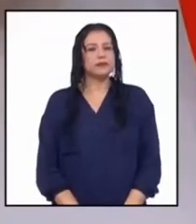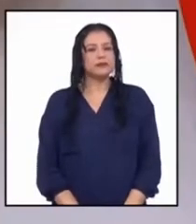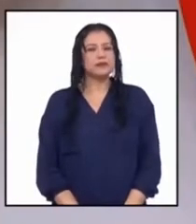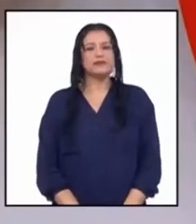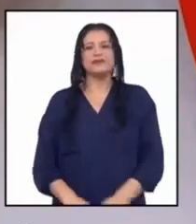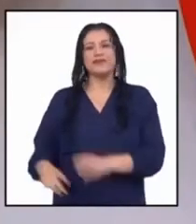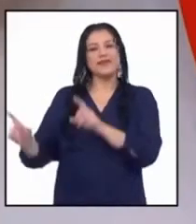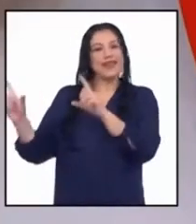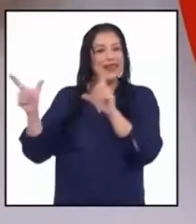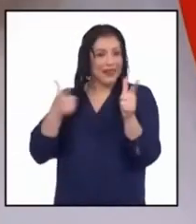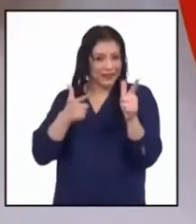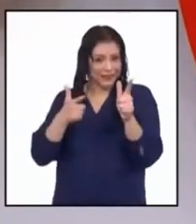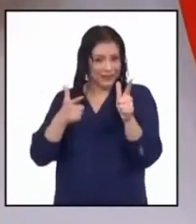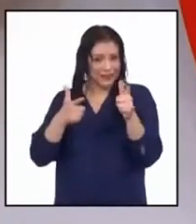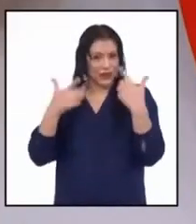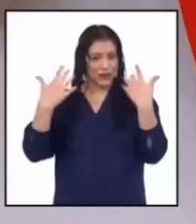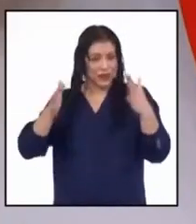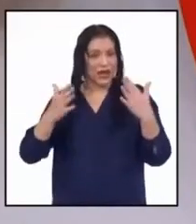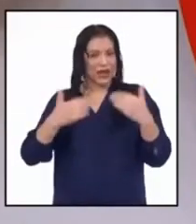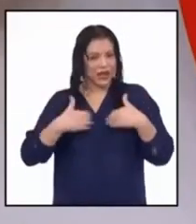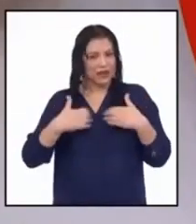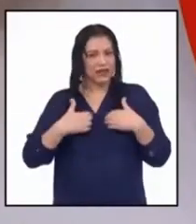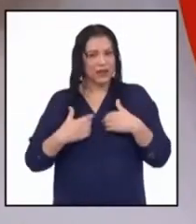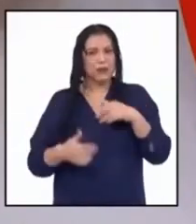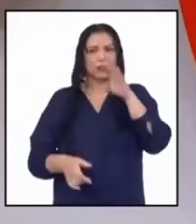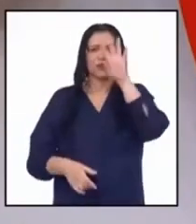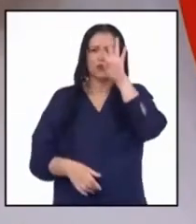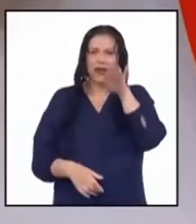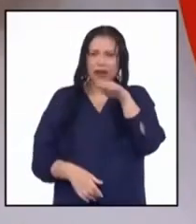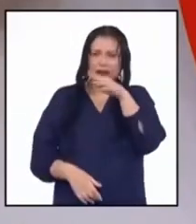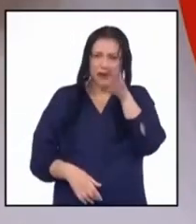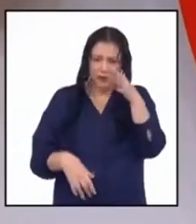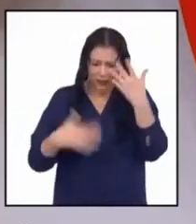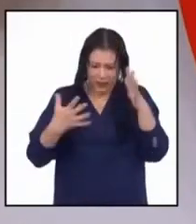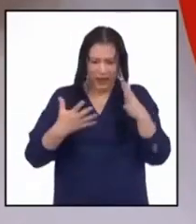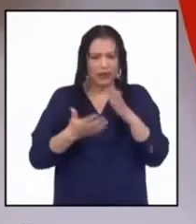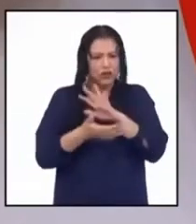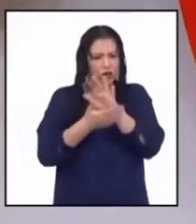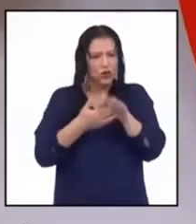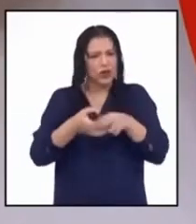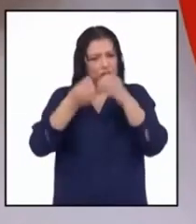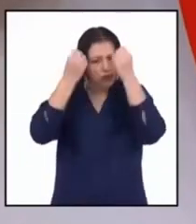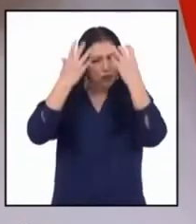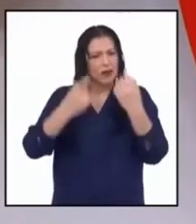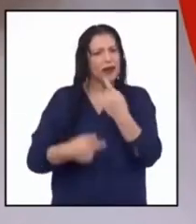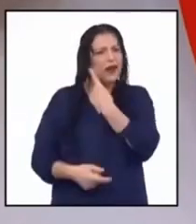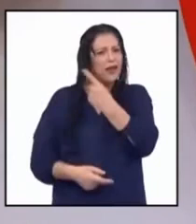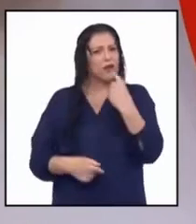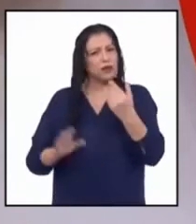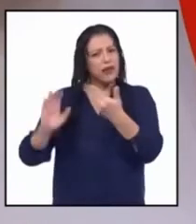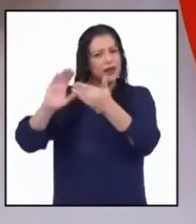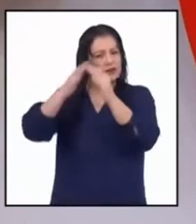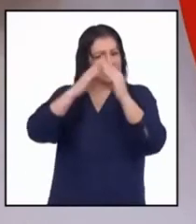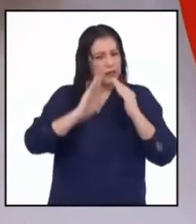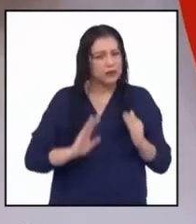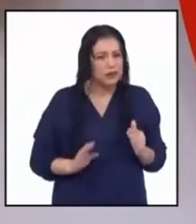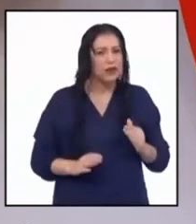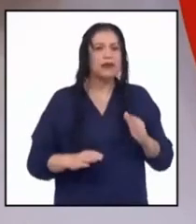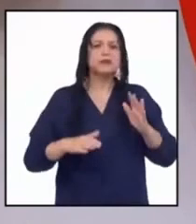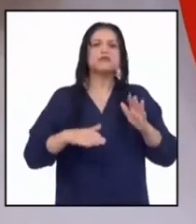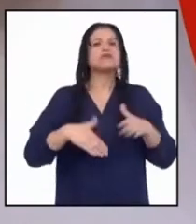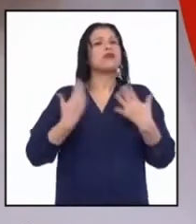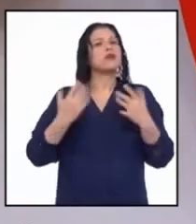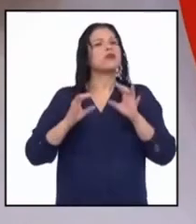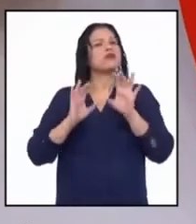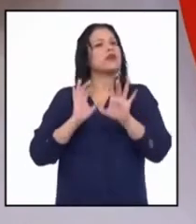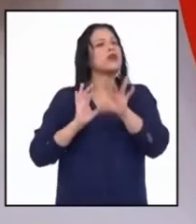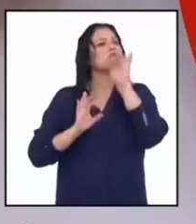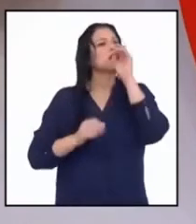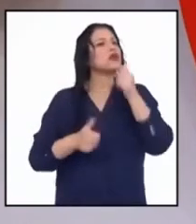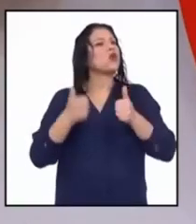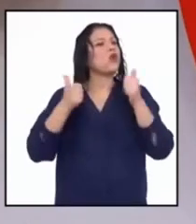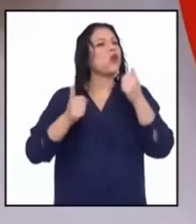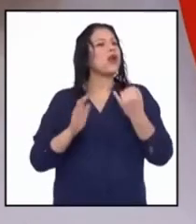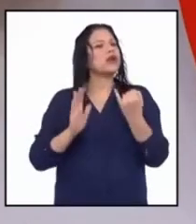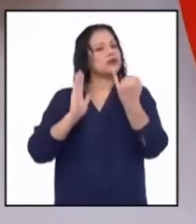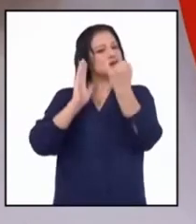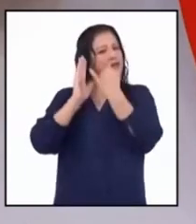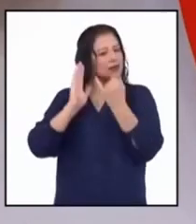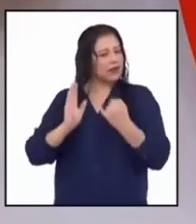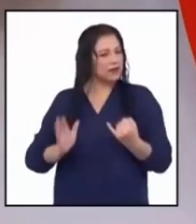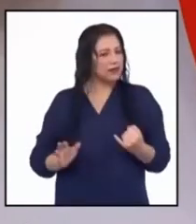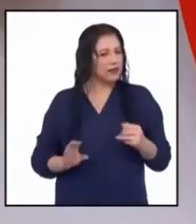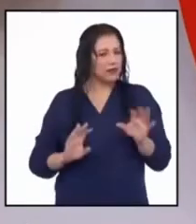Listo, profesora. Ya que tenemos las tablas de frecuencias de los datos de cada una de las comunidades, podemos elegir el gráfico correcto,